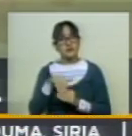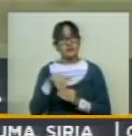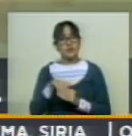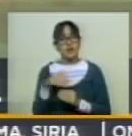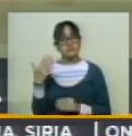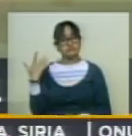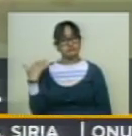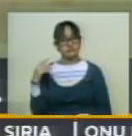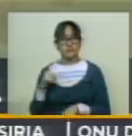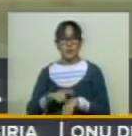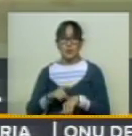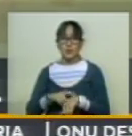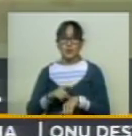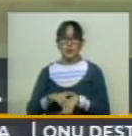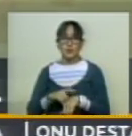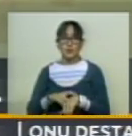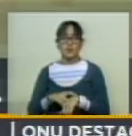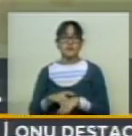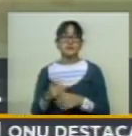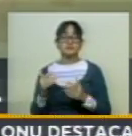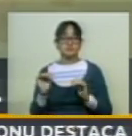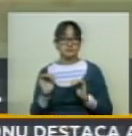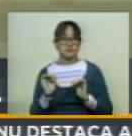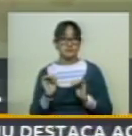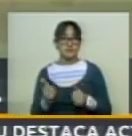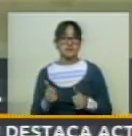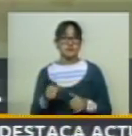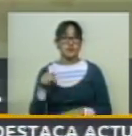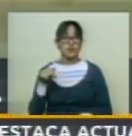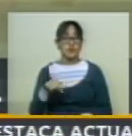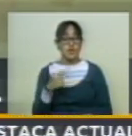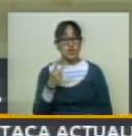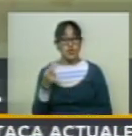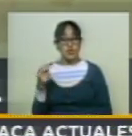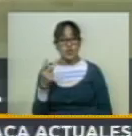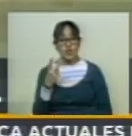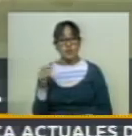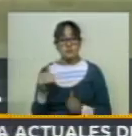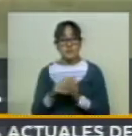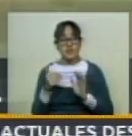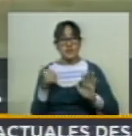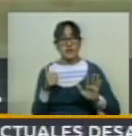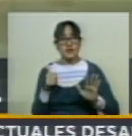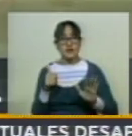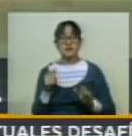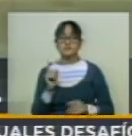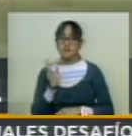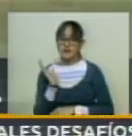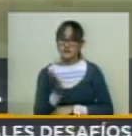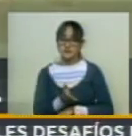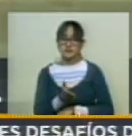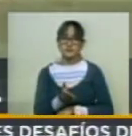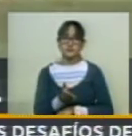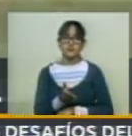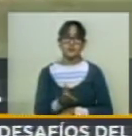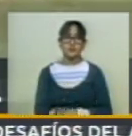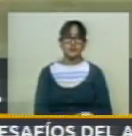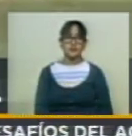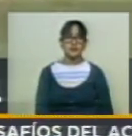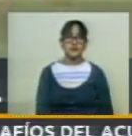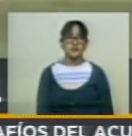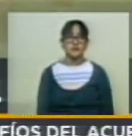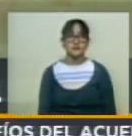hace muchísimos años y se colocó también en esta del 2010. Y bueno, son las sanciones que